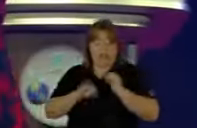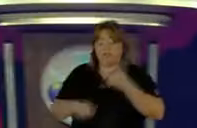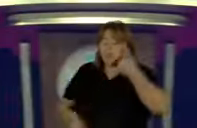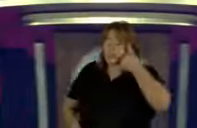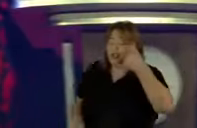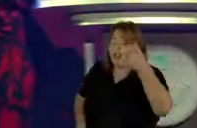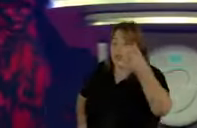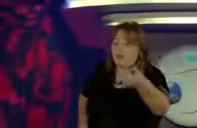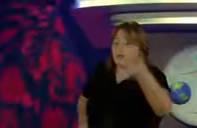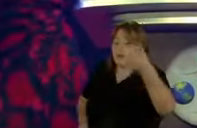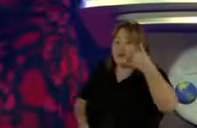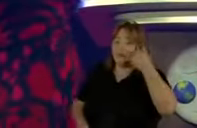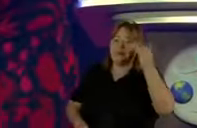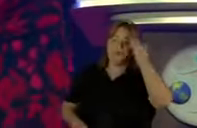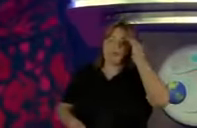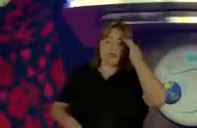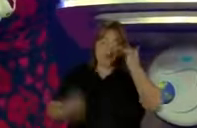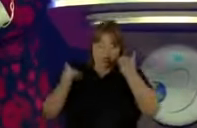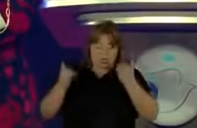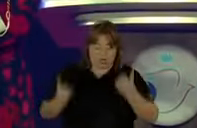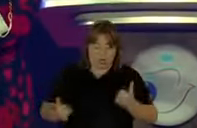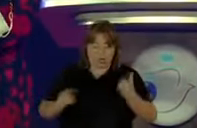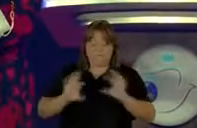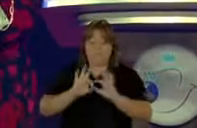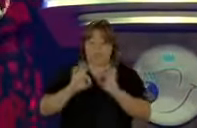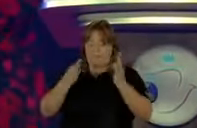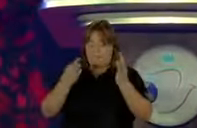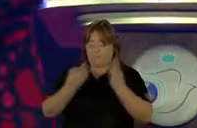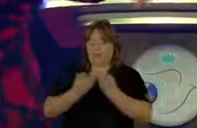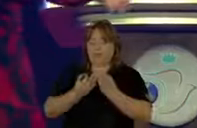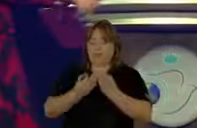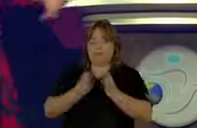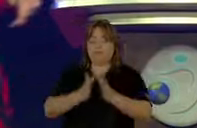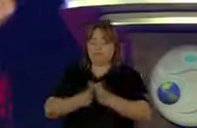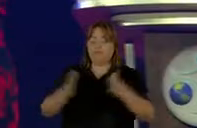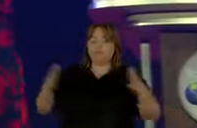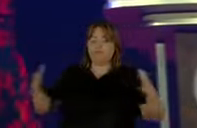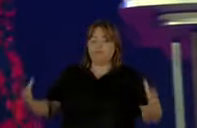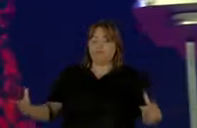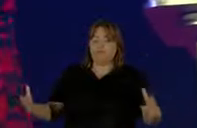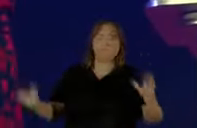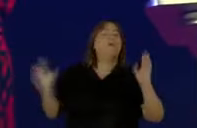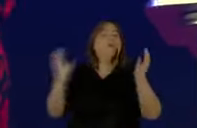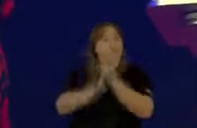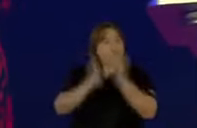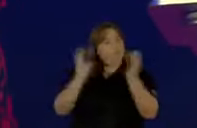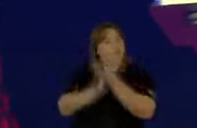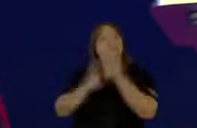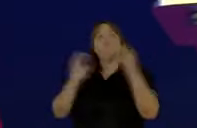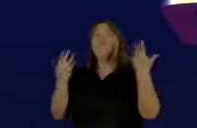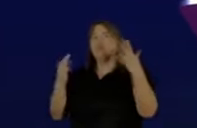hoy que tienen una familia extendida. Oh, denle un aplauso al Señor.